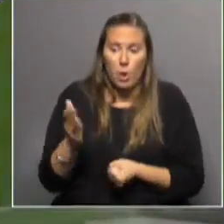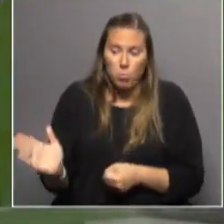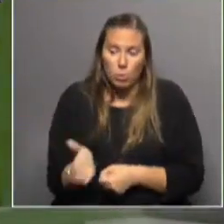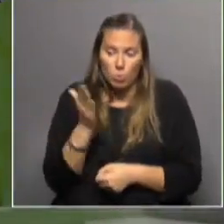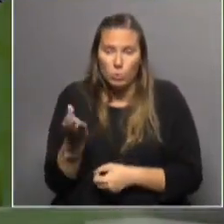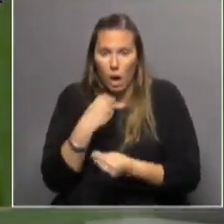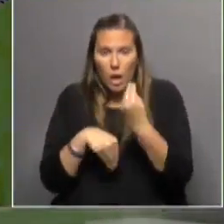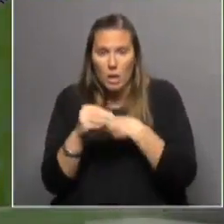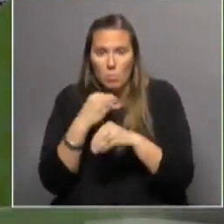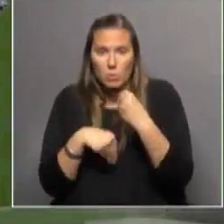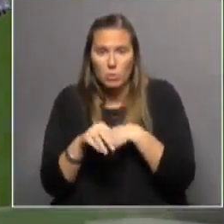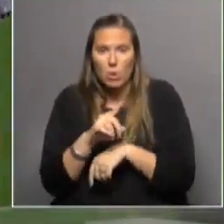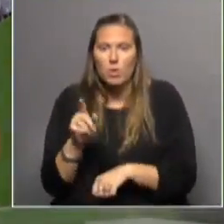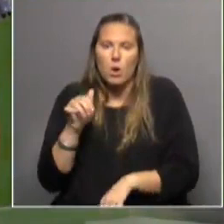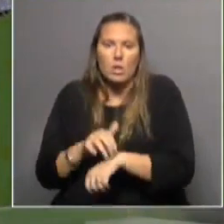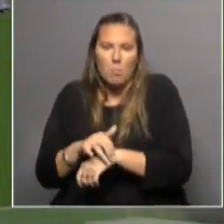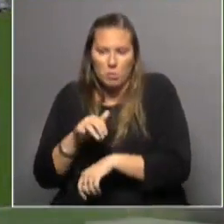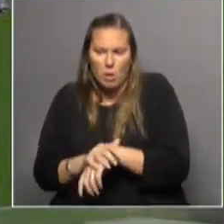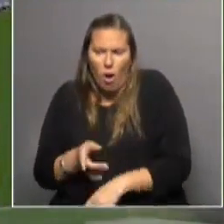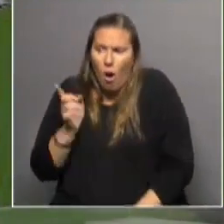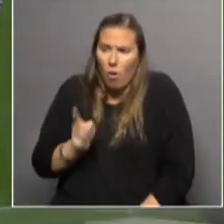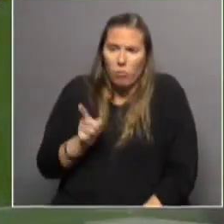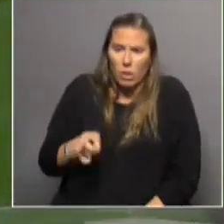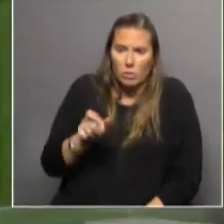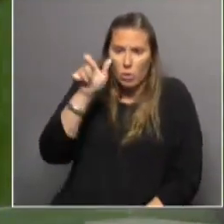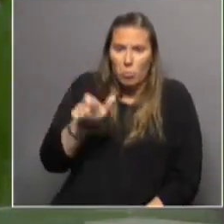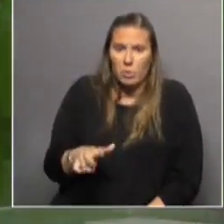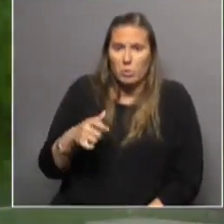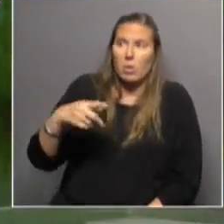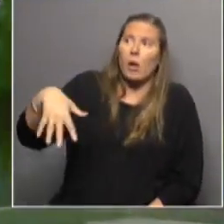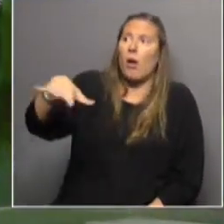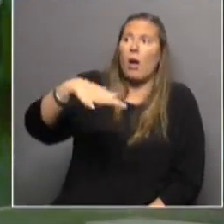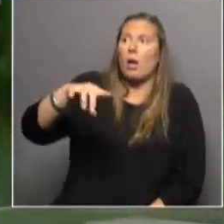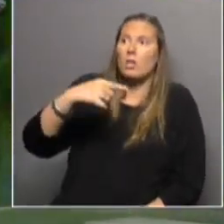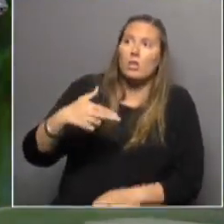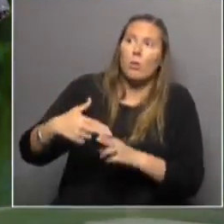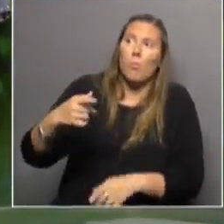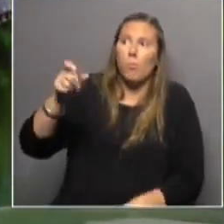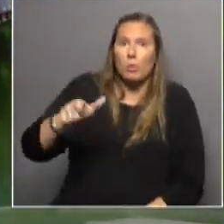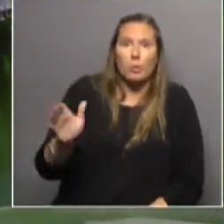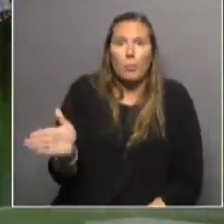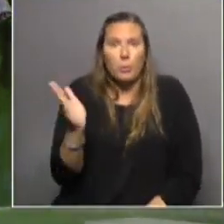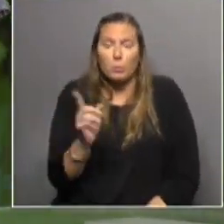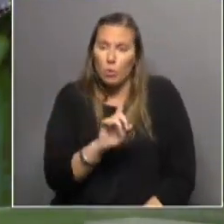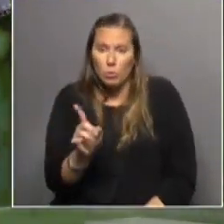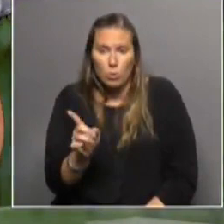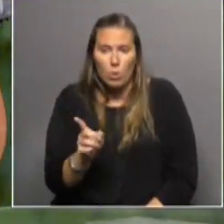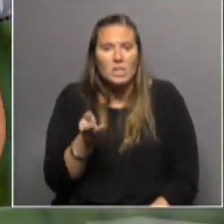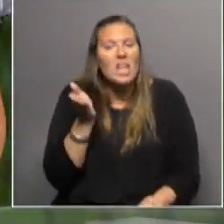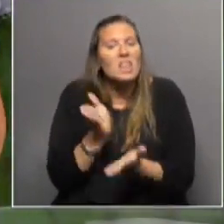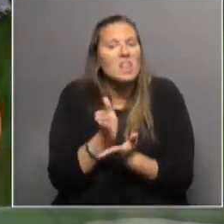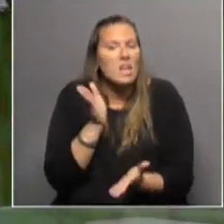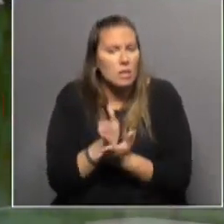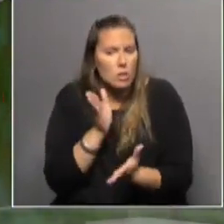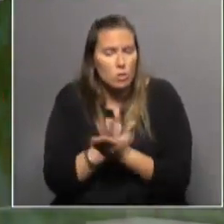alimento no es la responsabilidad ni la obligación de alguien que está por ahí que se llama productor sino que es el derecho